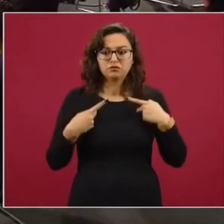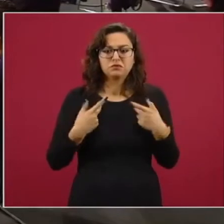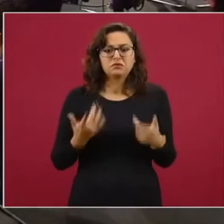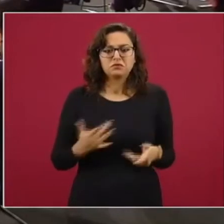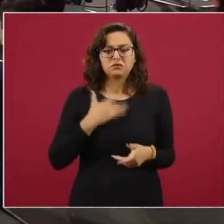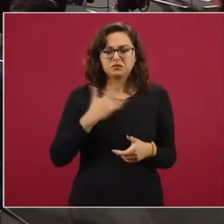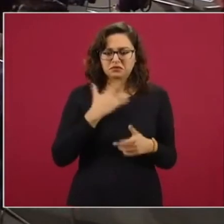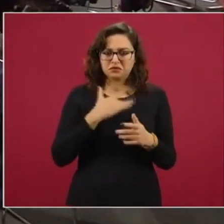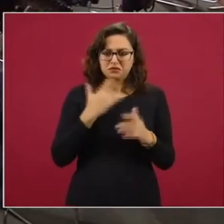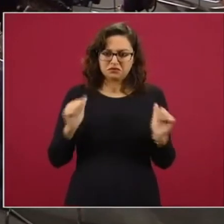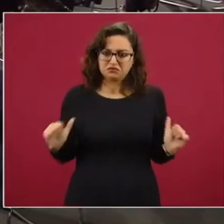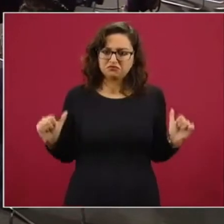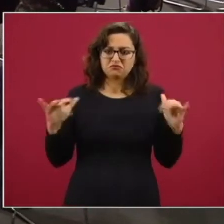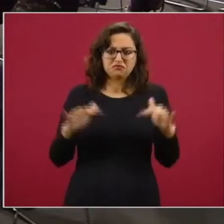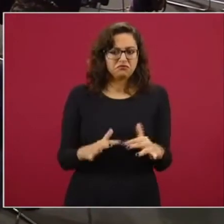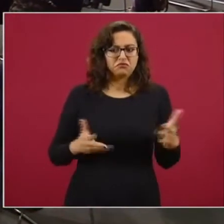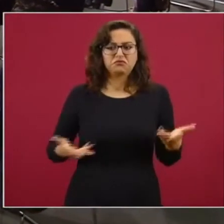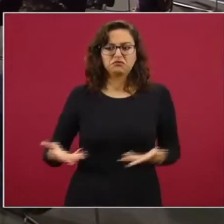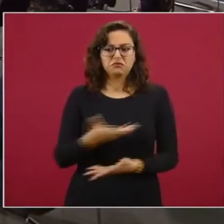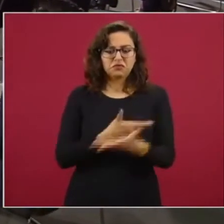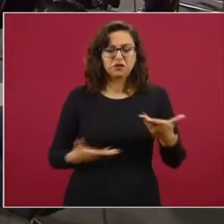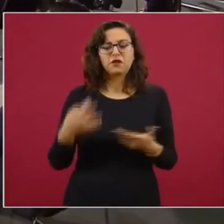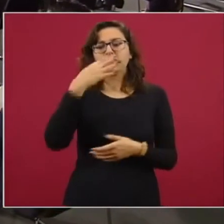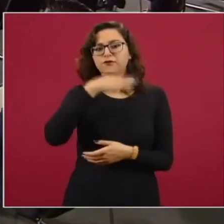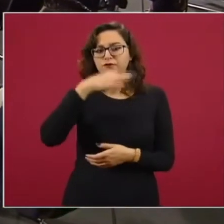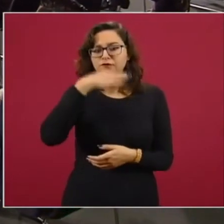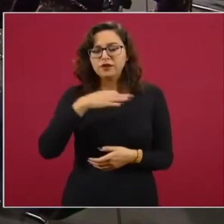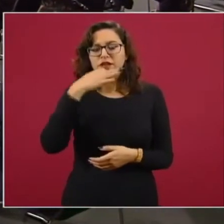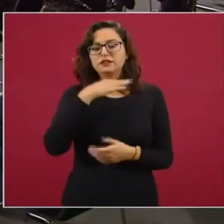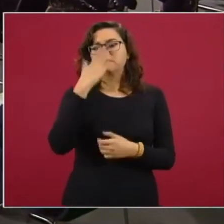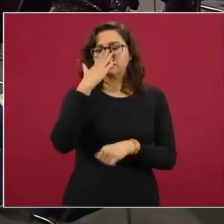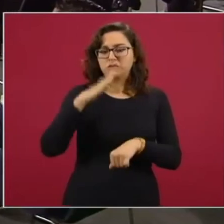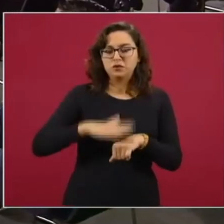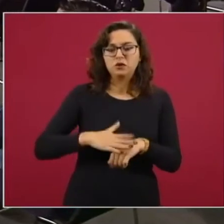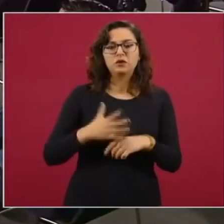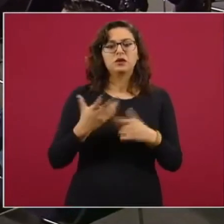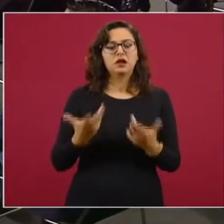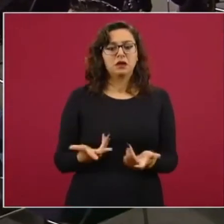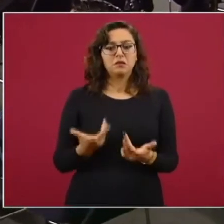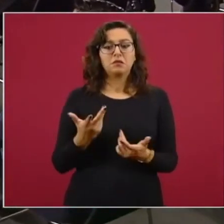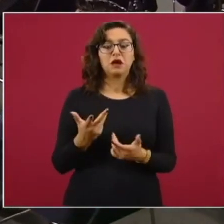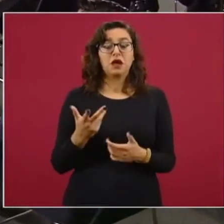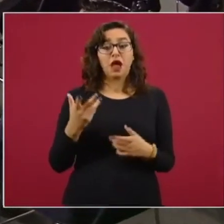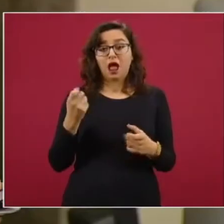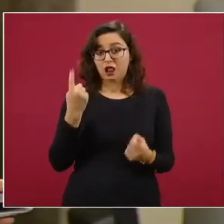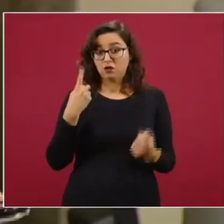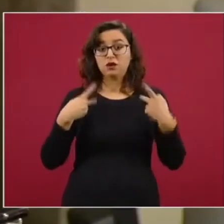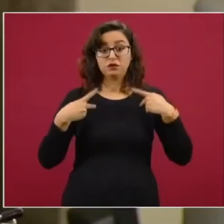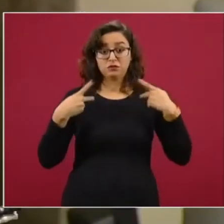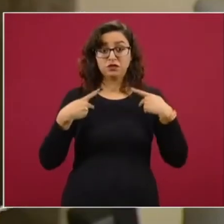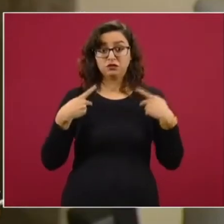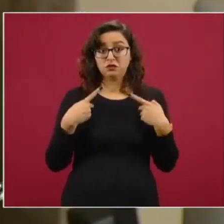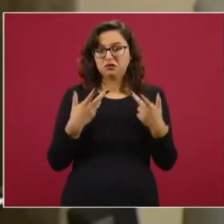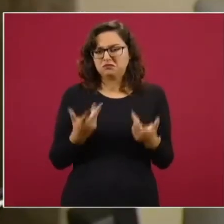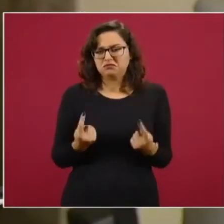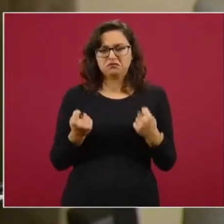que asistió a lo mejor a algunas conmemoraciones. Sabemos que se han presentado también algunas fiestas de más de 200 personas. En Baja